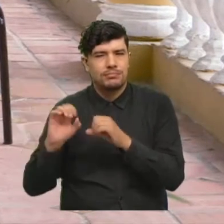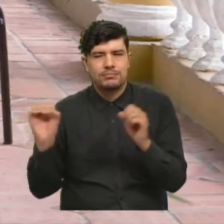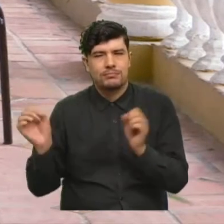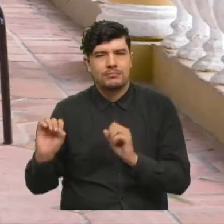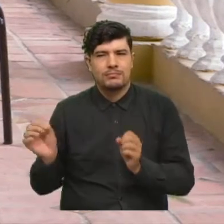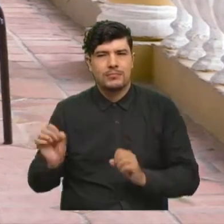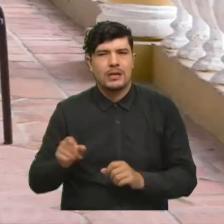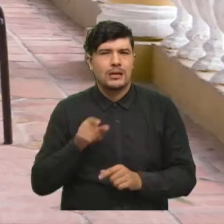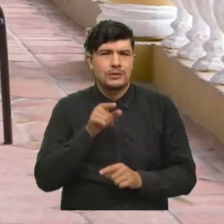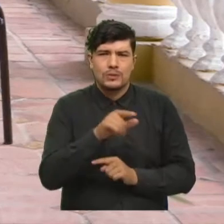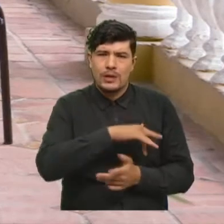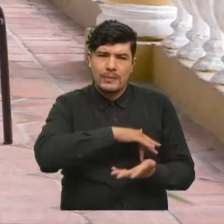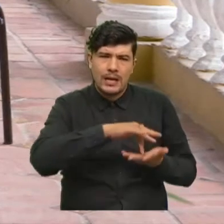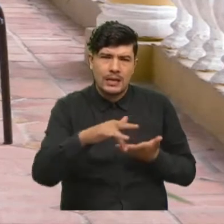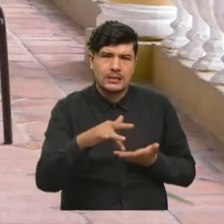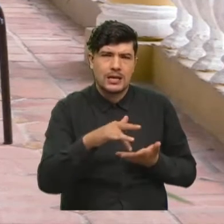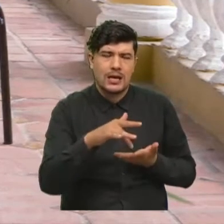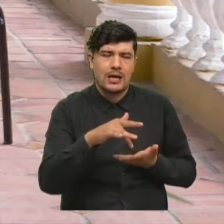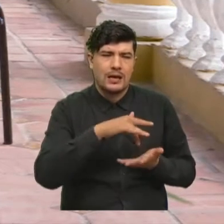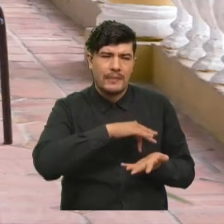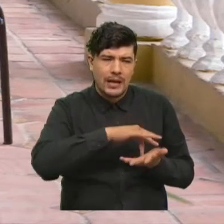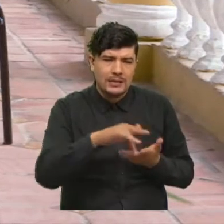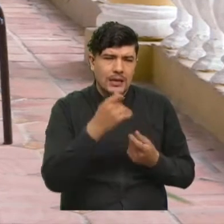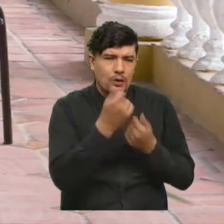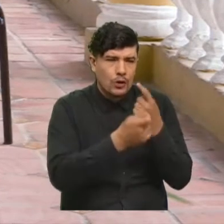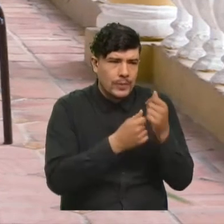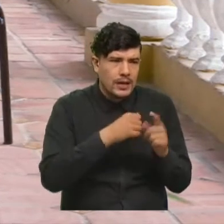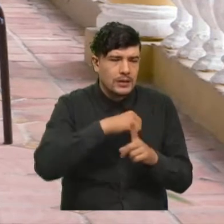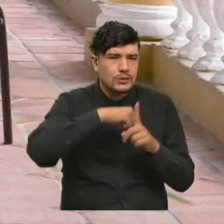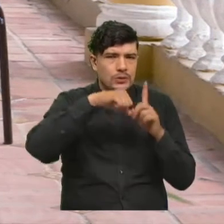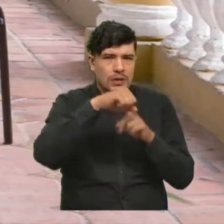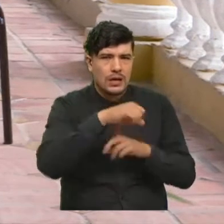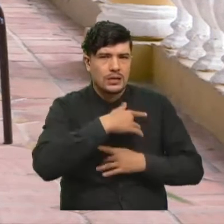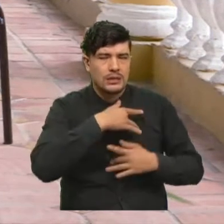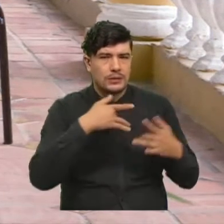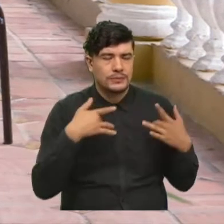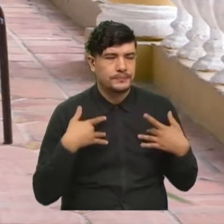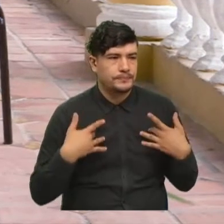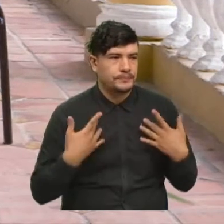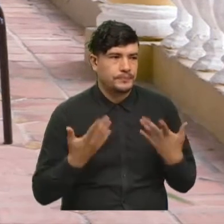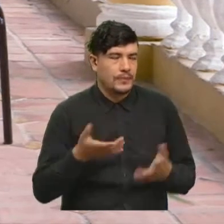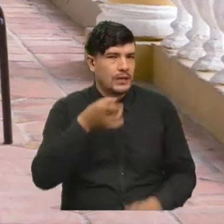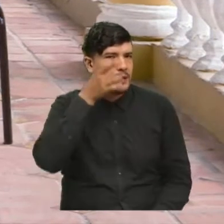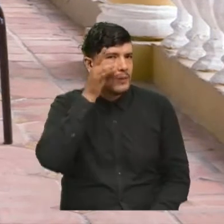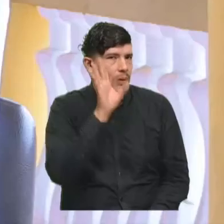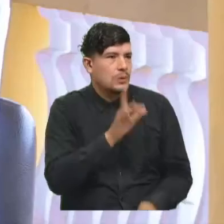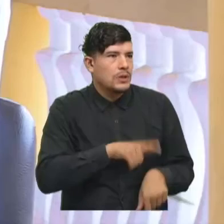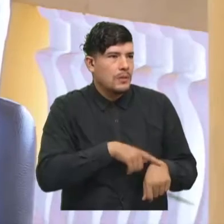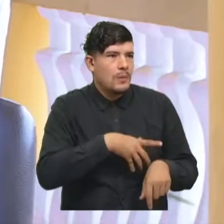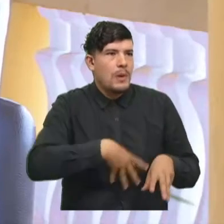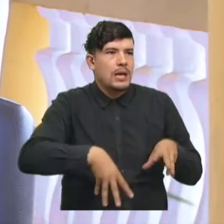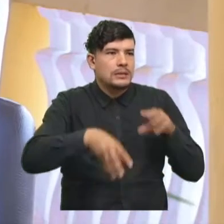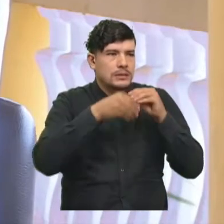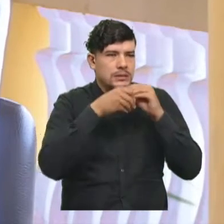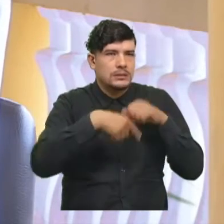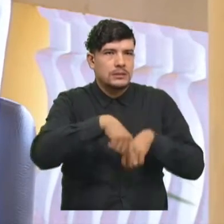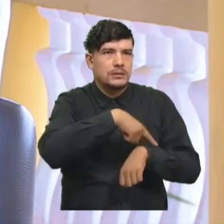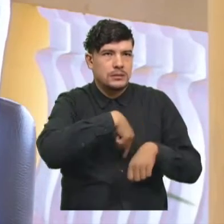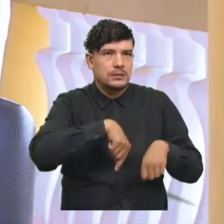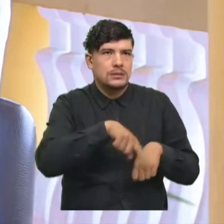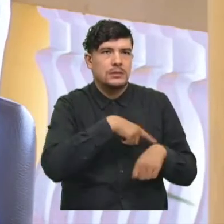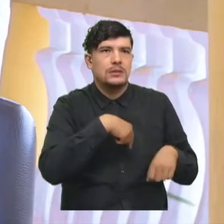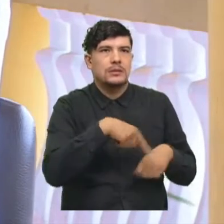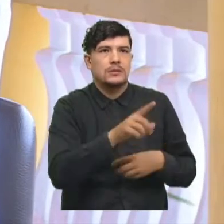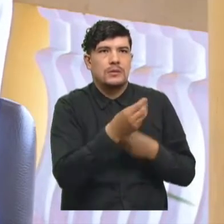pandemia de esta emergencia económico social y económica de pronto nos hubiésemos tardado mucho más tiempo en